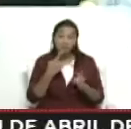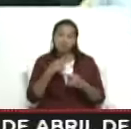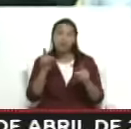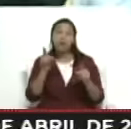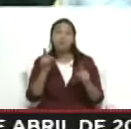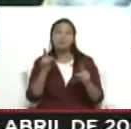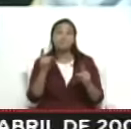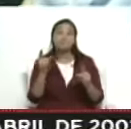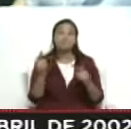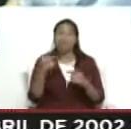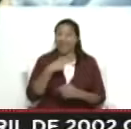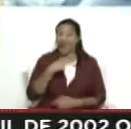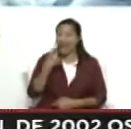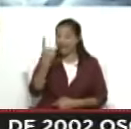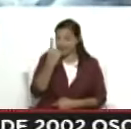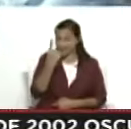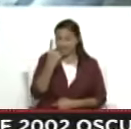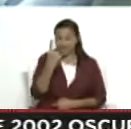Pero me lo dijo él a mí.